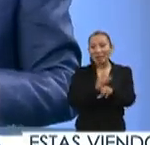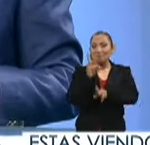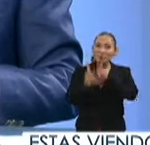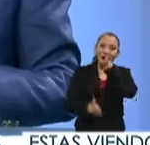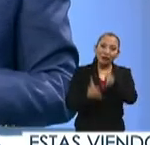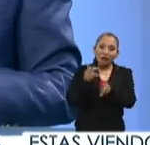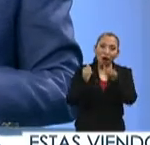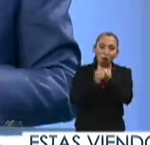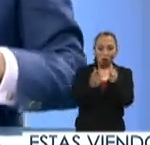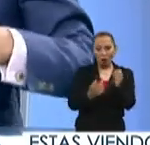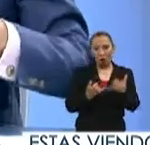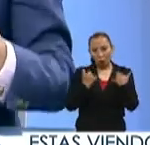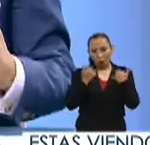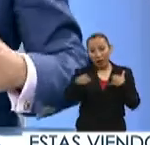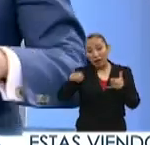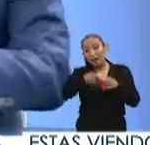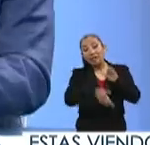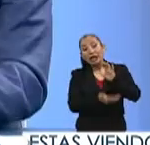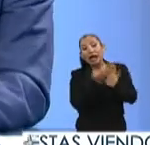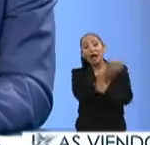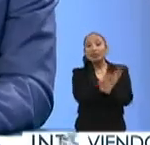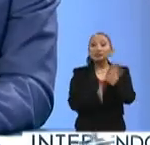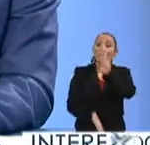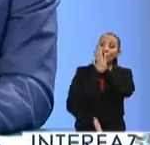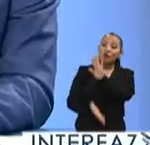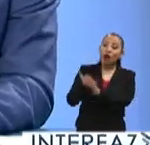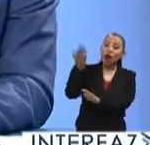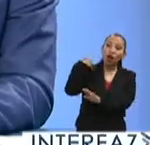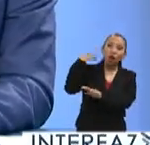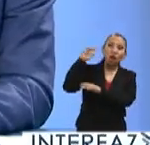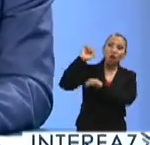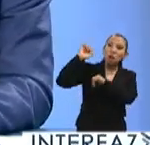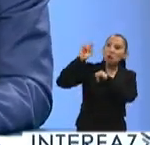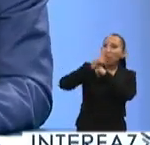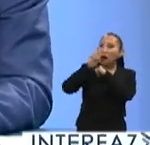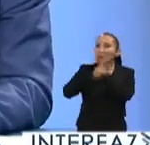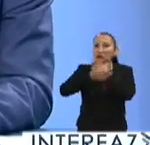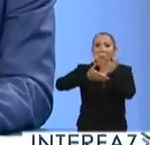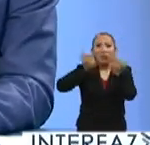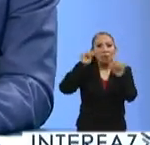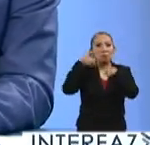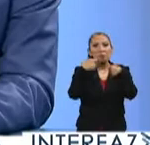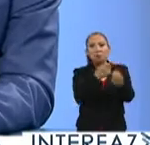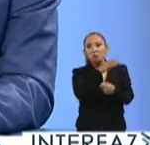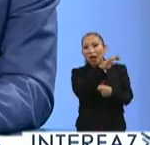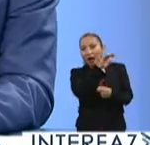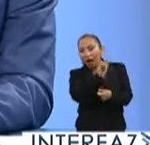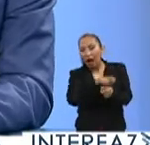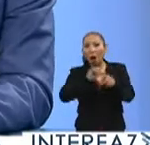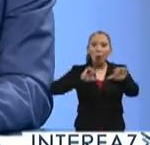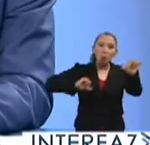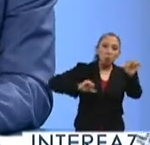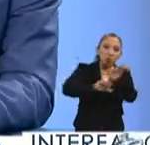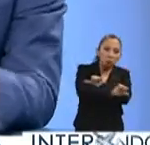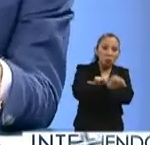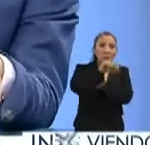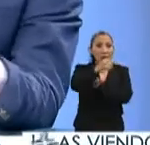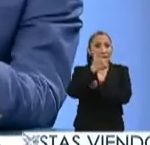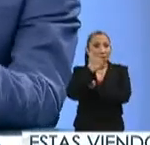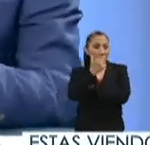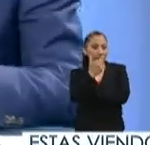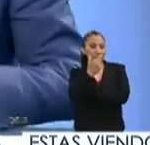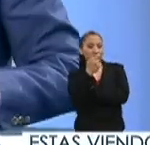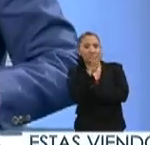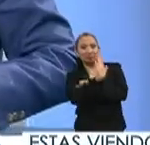con jóvenes que se fueron a alguna parte del mundo, ya sea por medio de una beca, por medio de un intercambio, y que ha tenido, bueno,